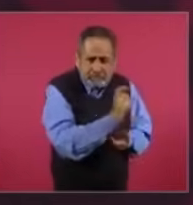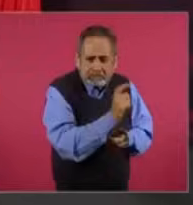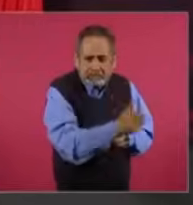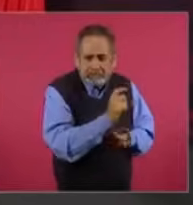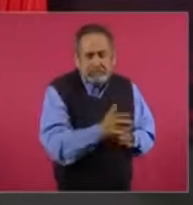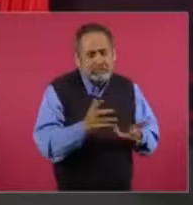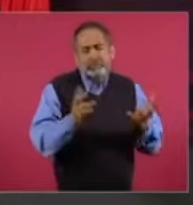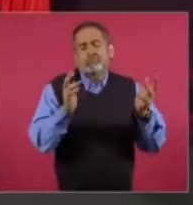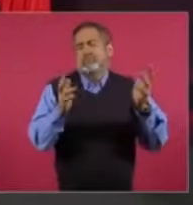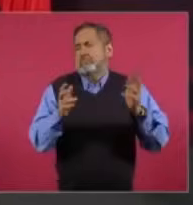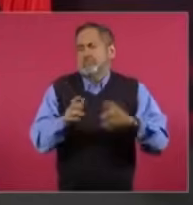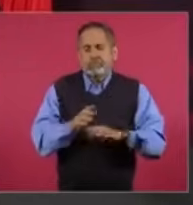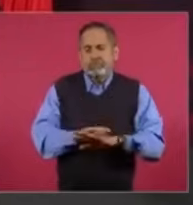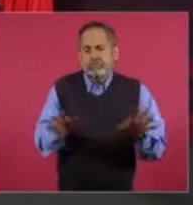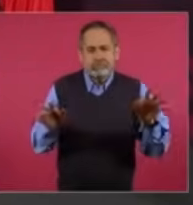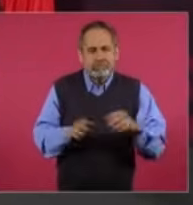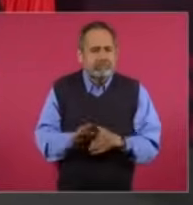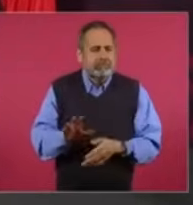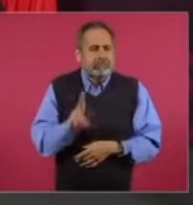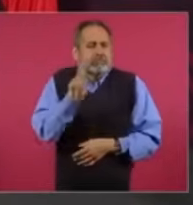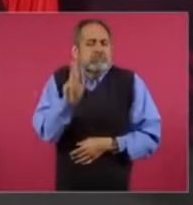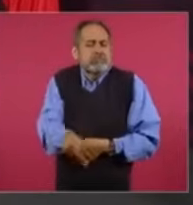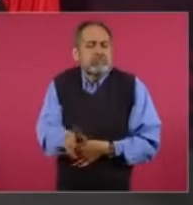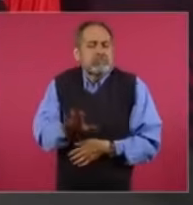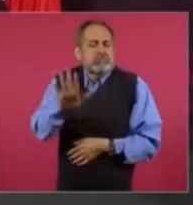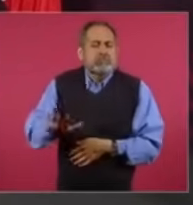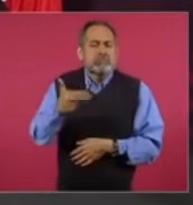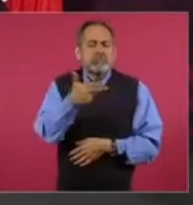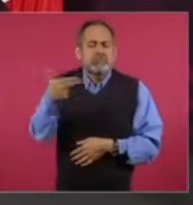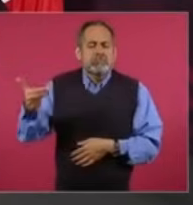Es lo de un hotel